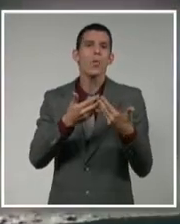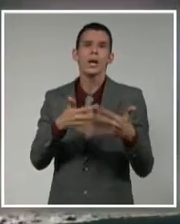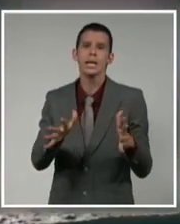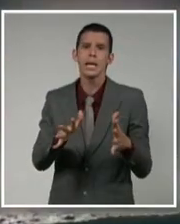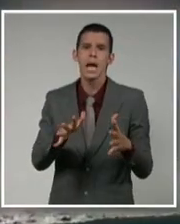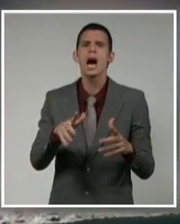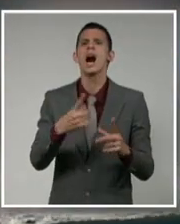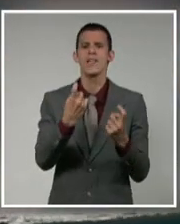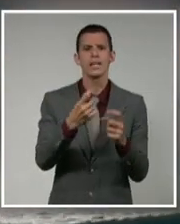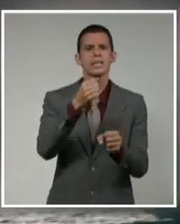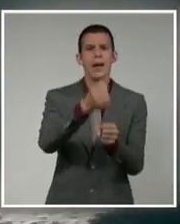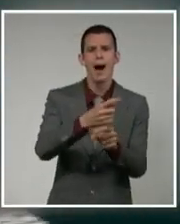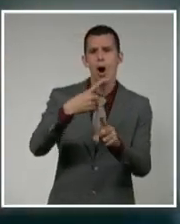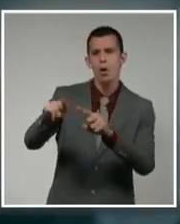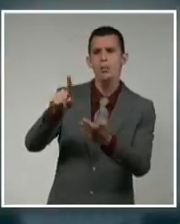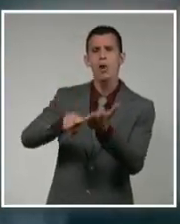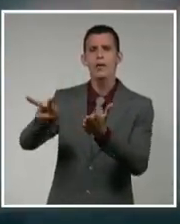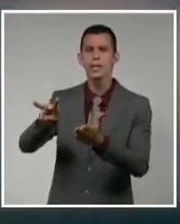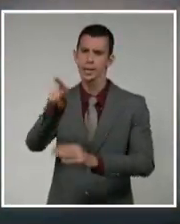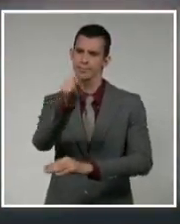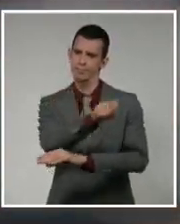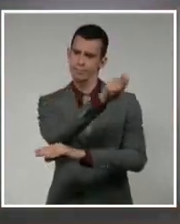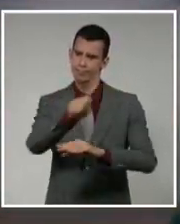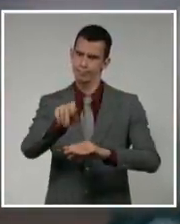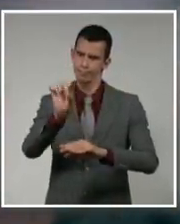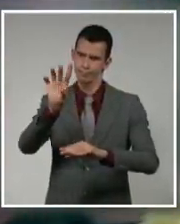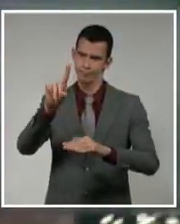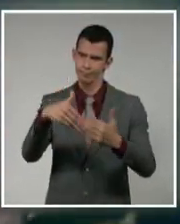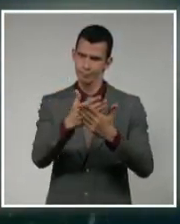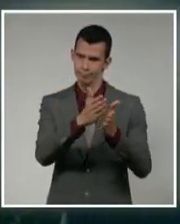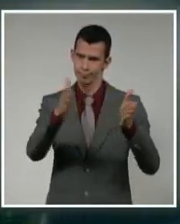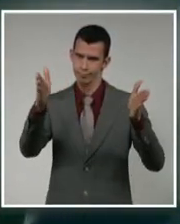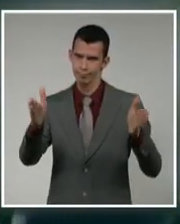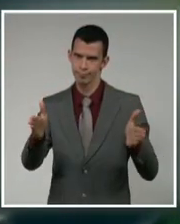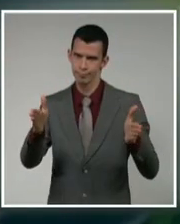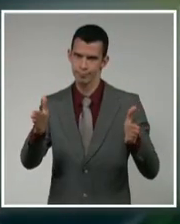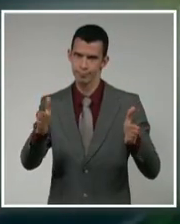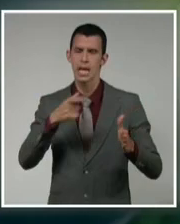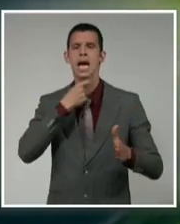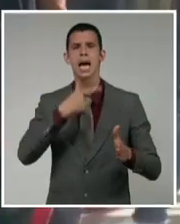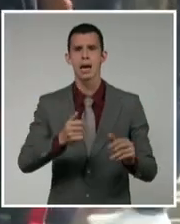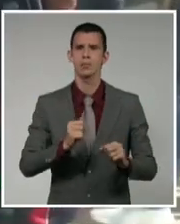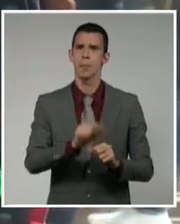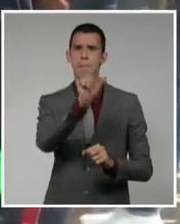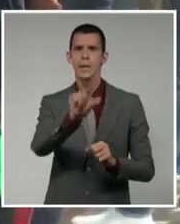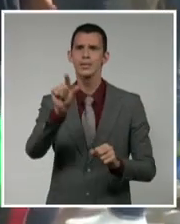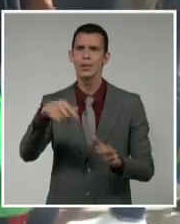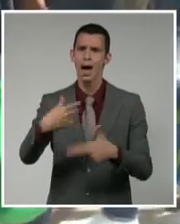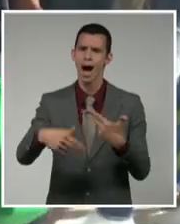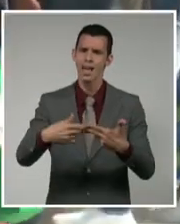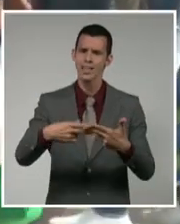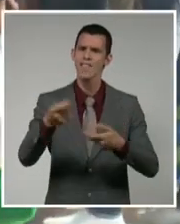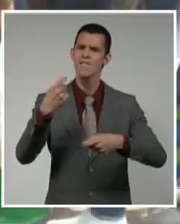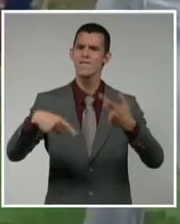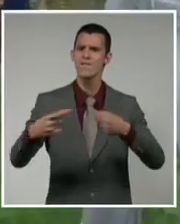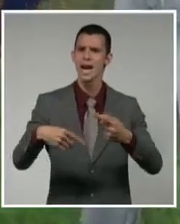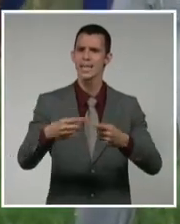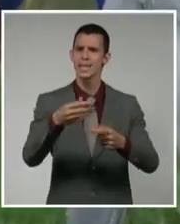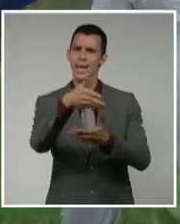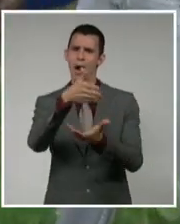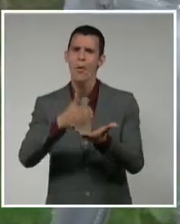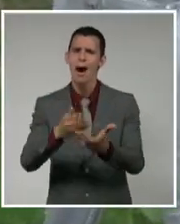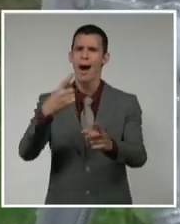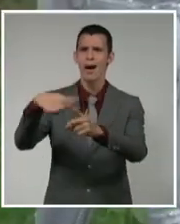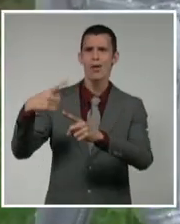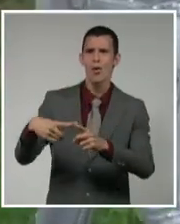entre municipios de las personas que ejercen las actividades de vendedor ambulante particulares. Solo podrán comercializar